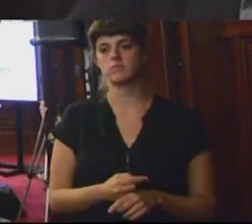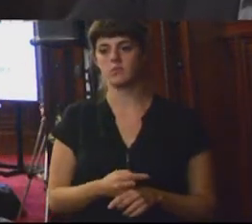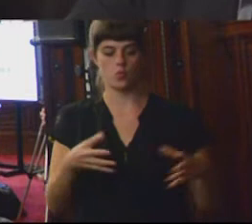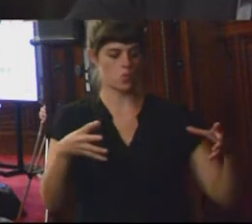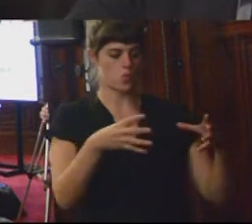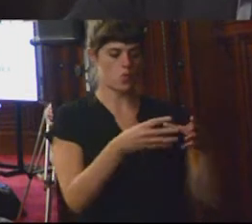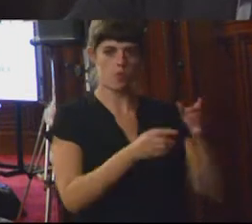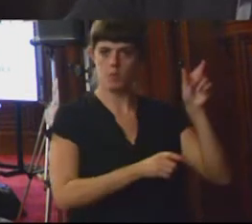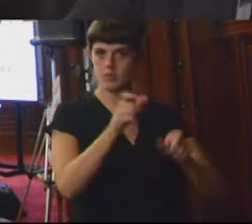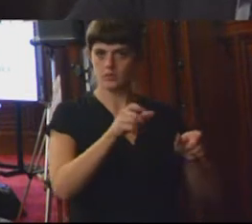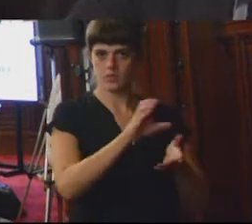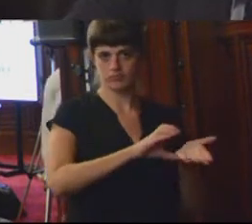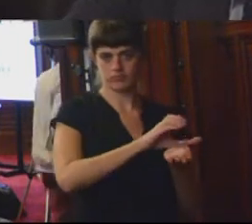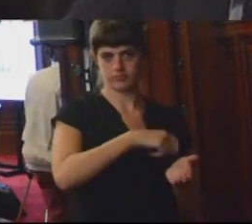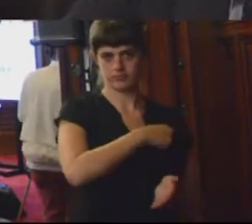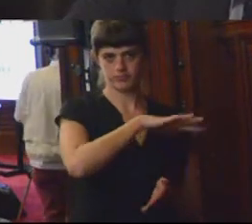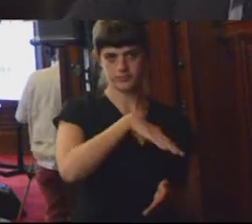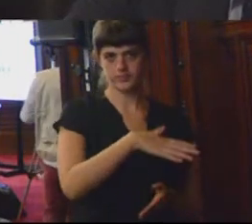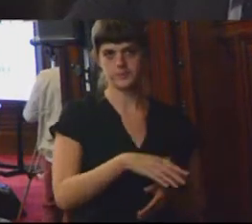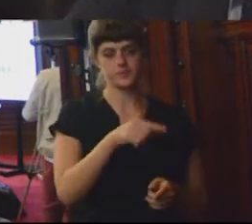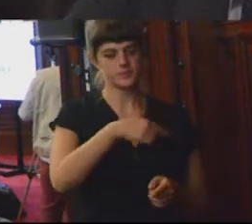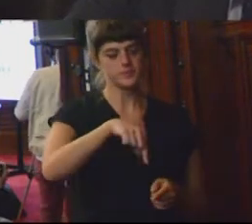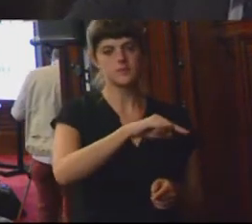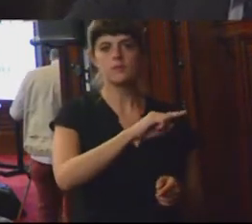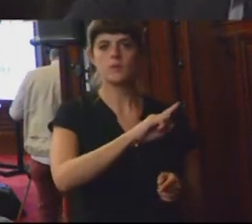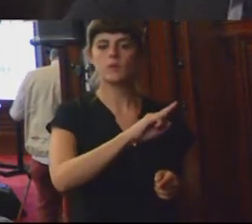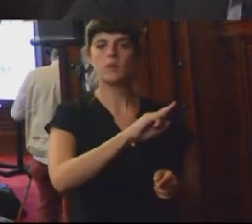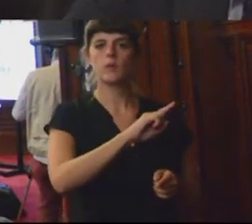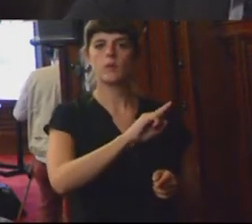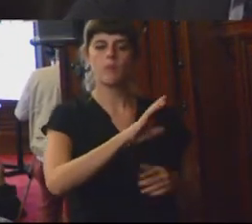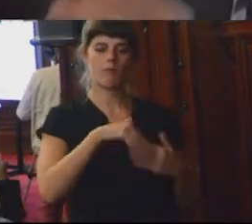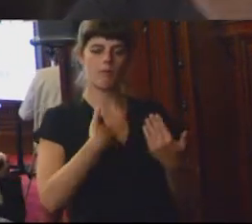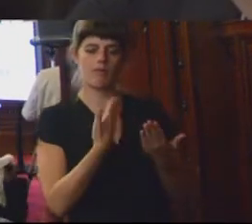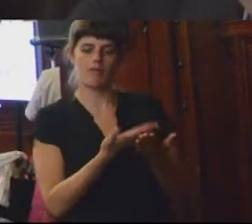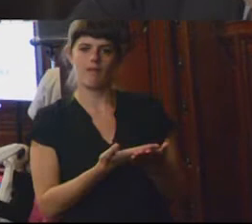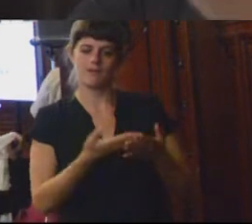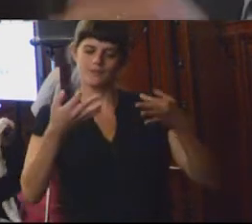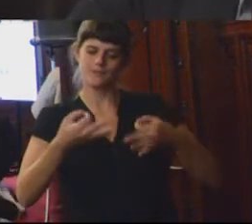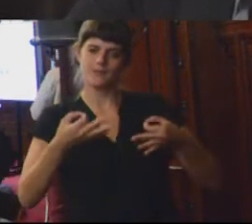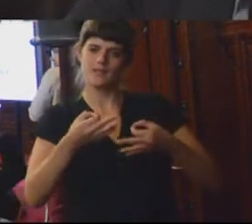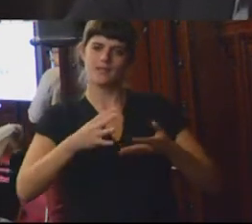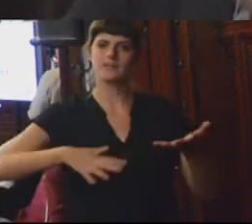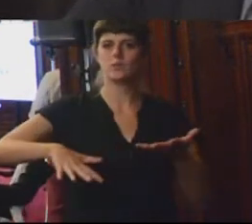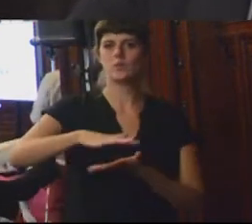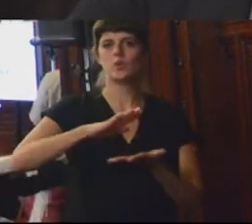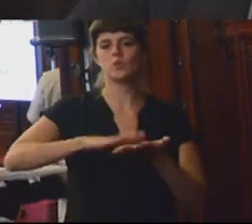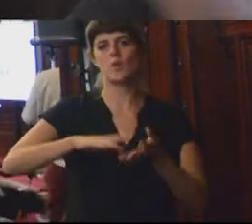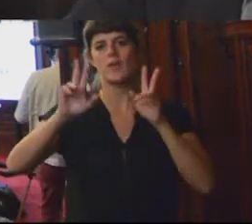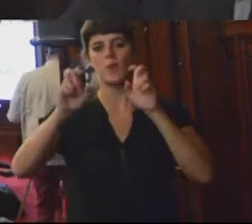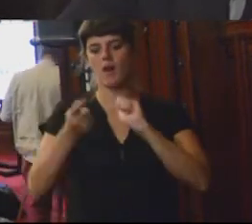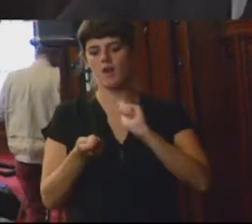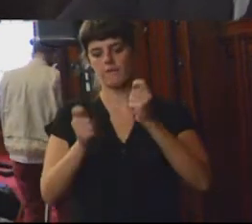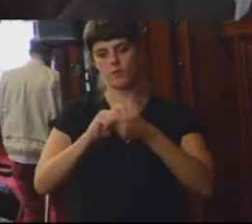civil que nos plantea la especial situación en materia de la reforma